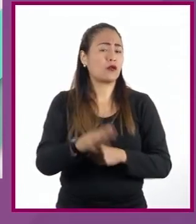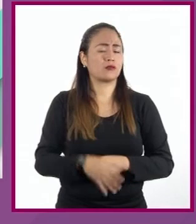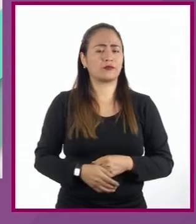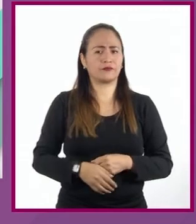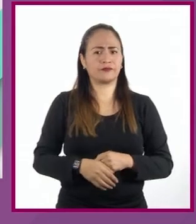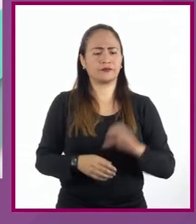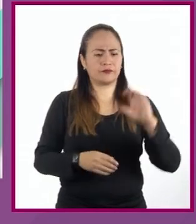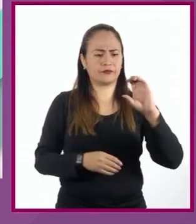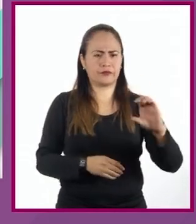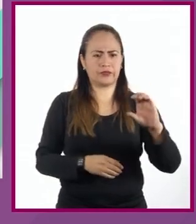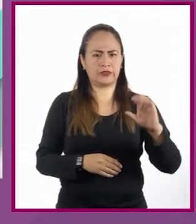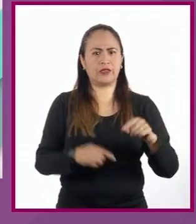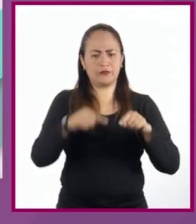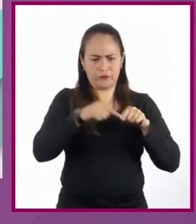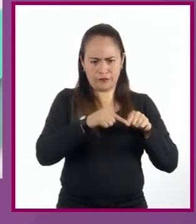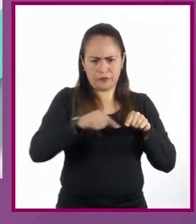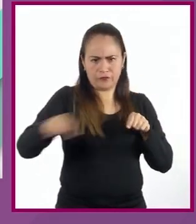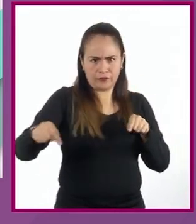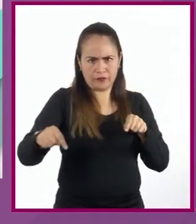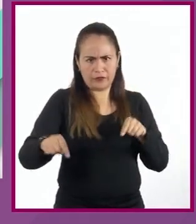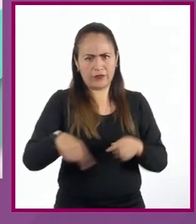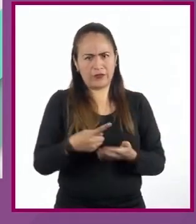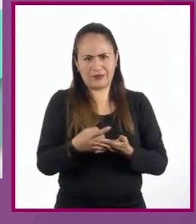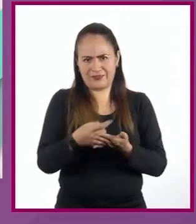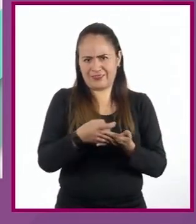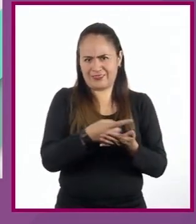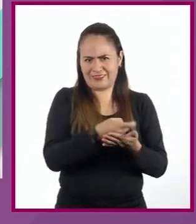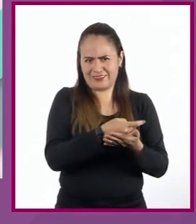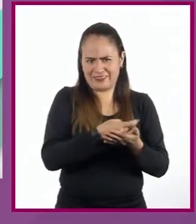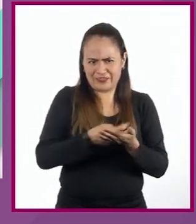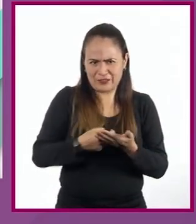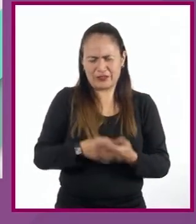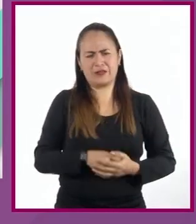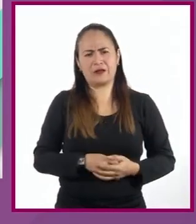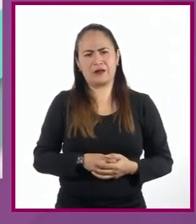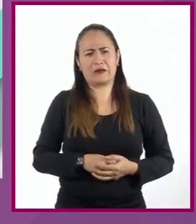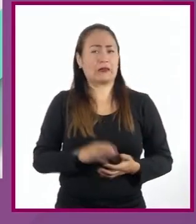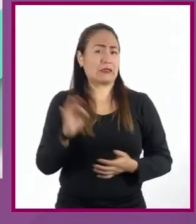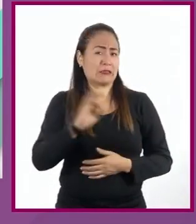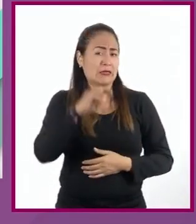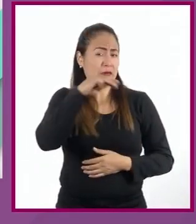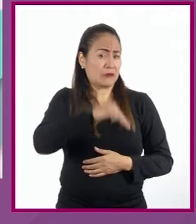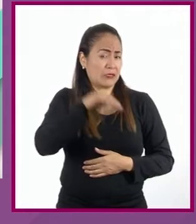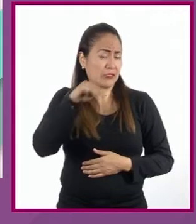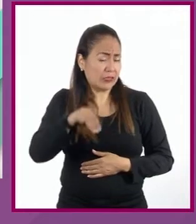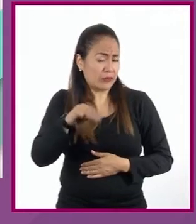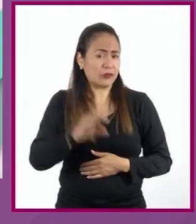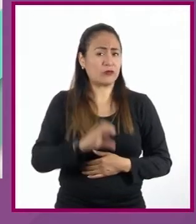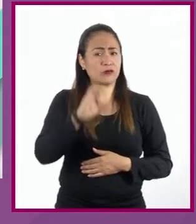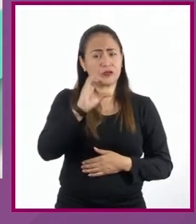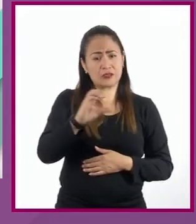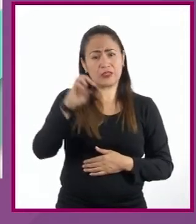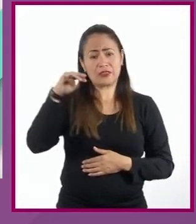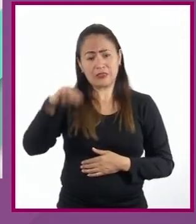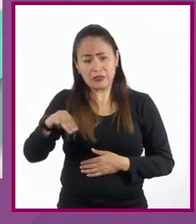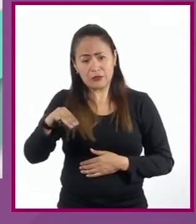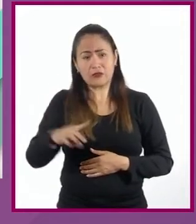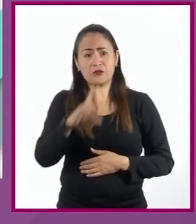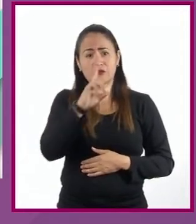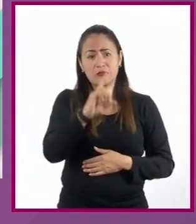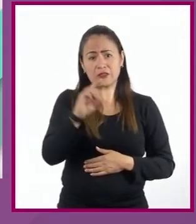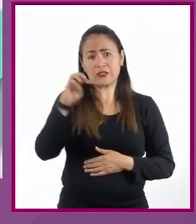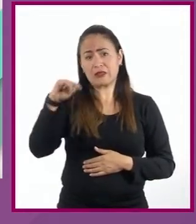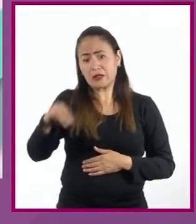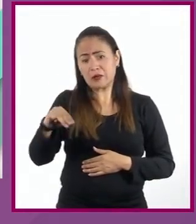C. La longitud de una lombriz. ¿Piensan que será mejor medir en milímetros, en centímetros, en